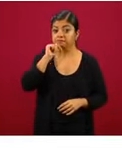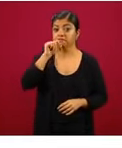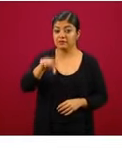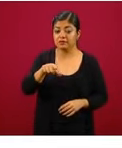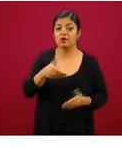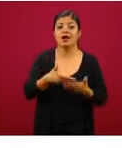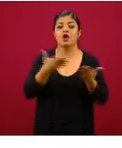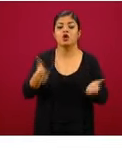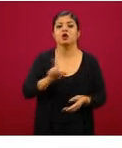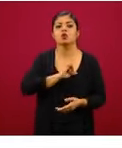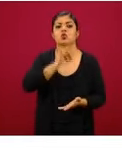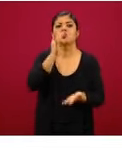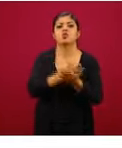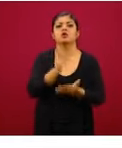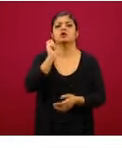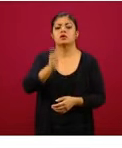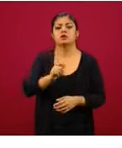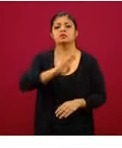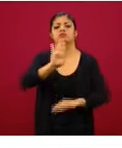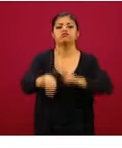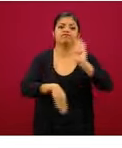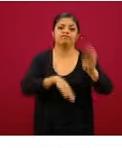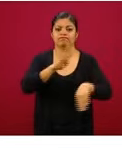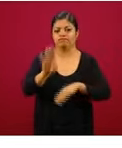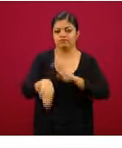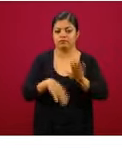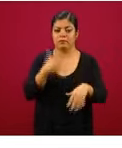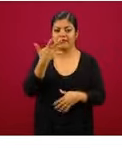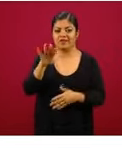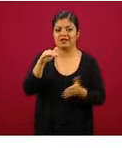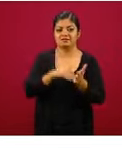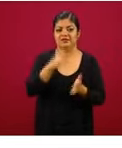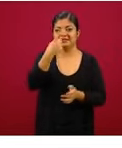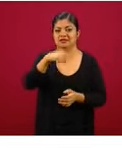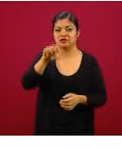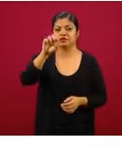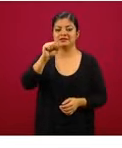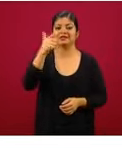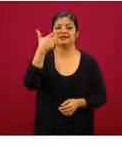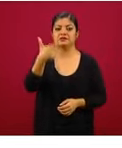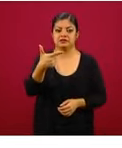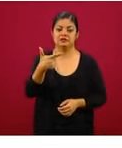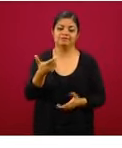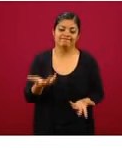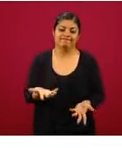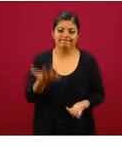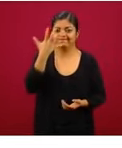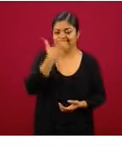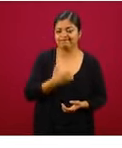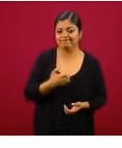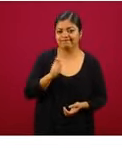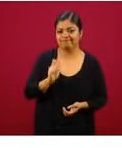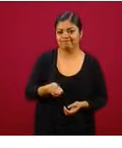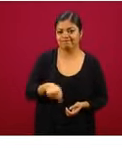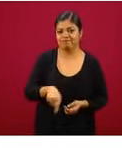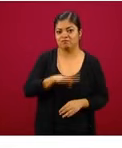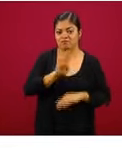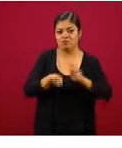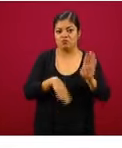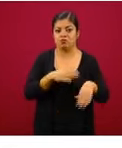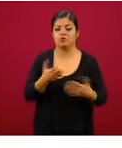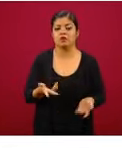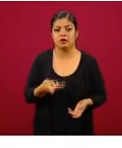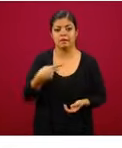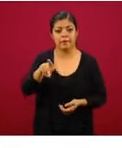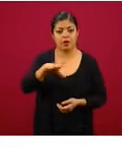distribución, pero ahora solamente de las defunciones, de las 10.167 lamentables defunciones que hasta el momento han ocurrido. Aquí